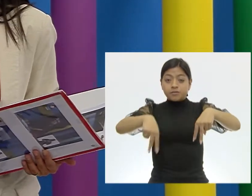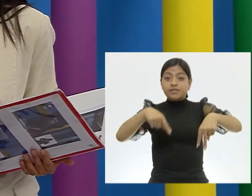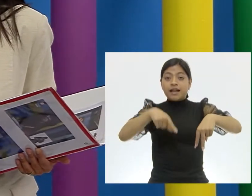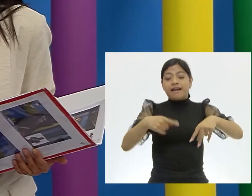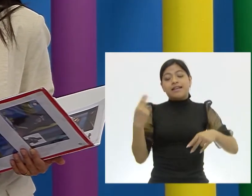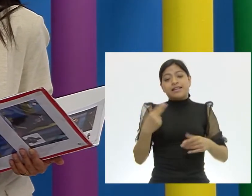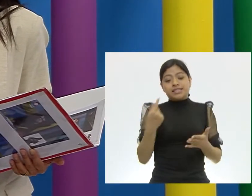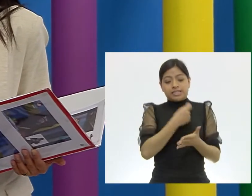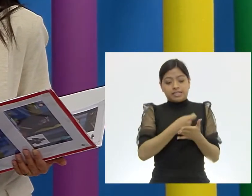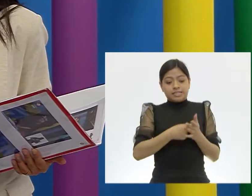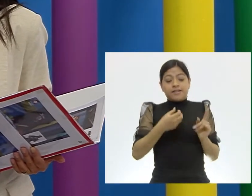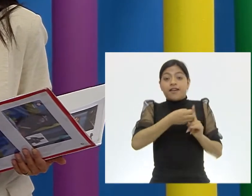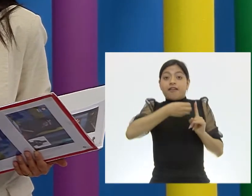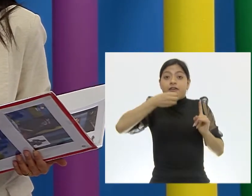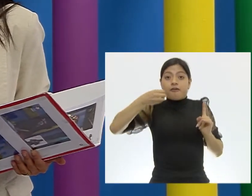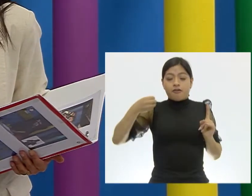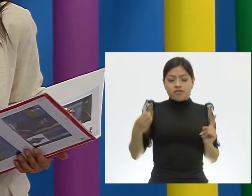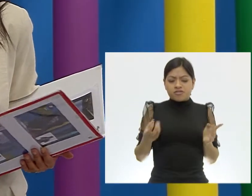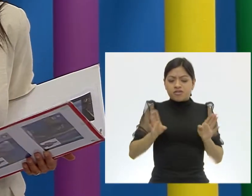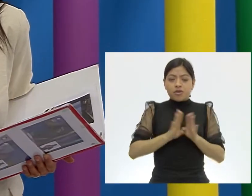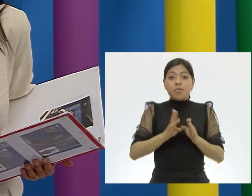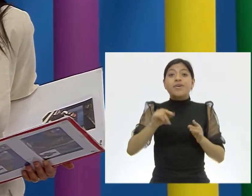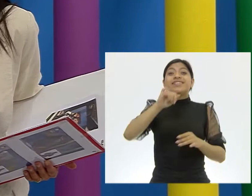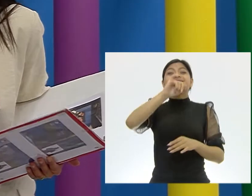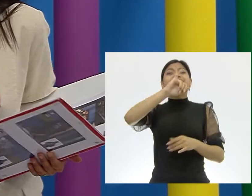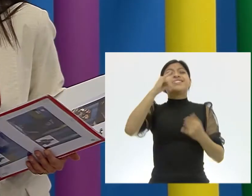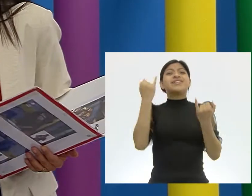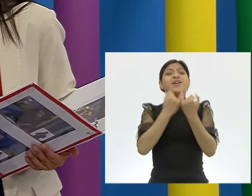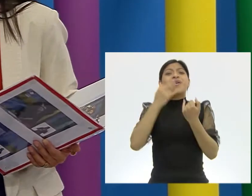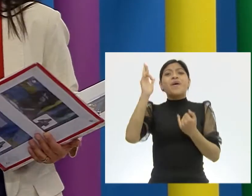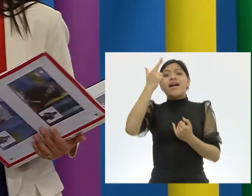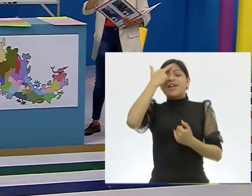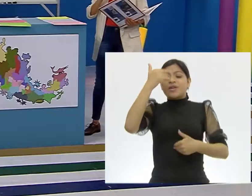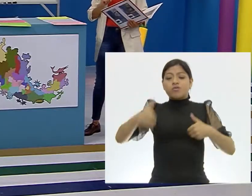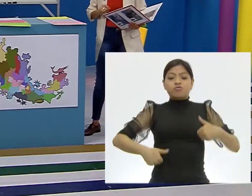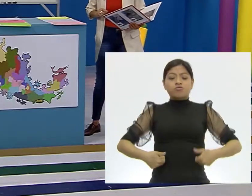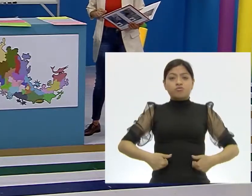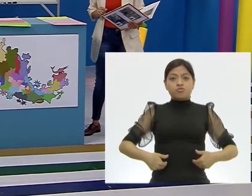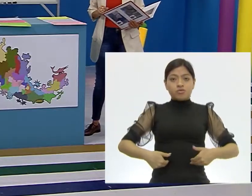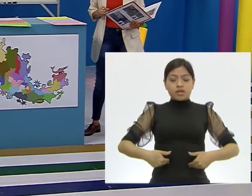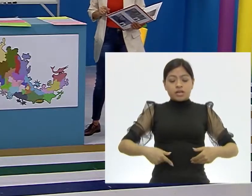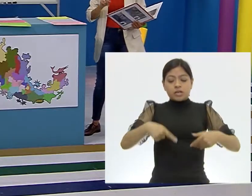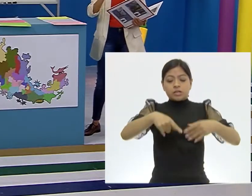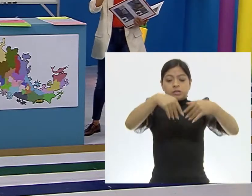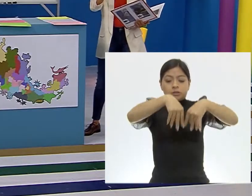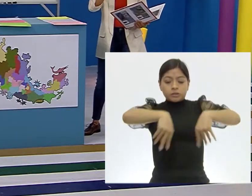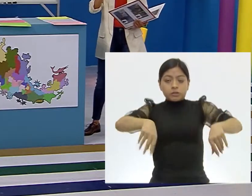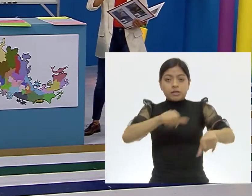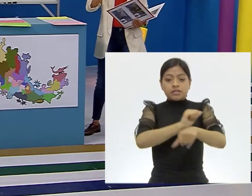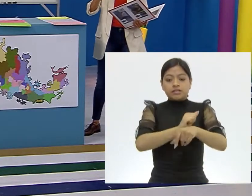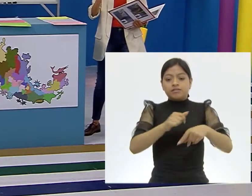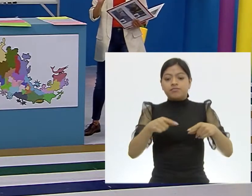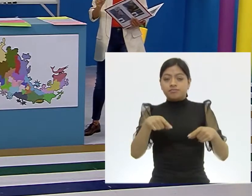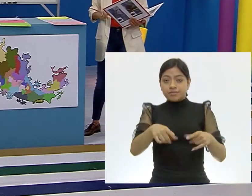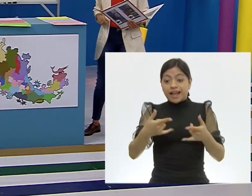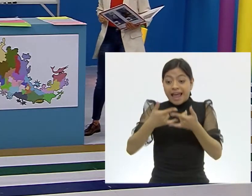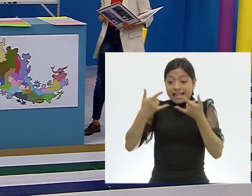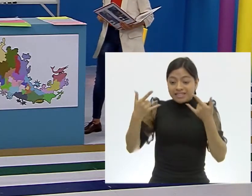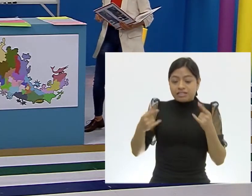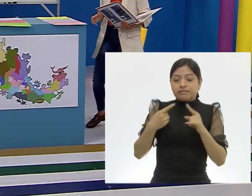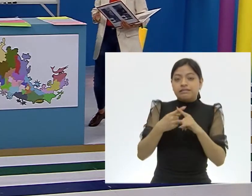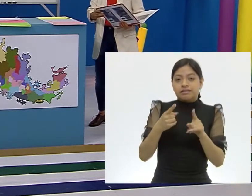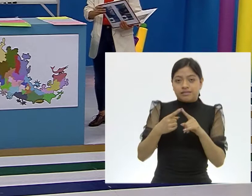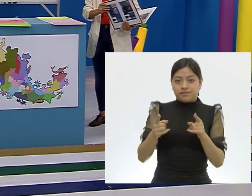también recuerdo algo de los géneros teatrales. Así es, claro que sí. Y mira, generalmente, y hablando de